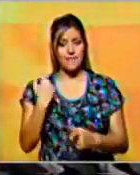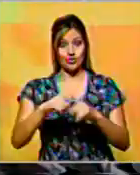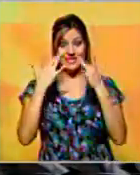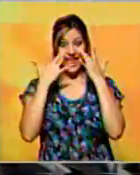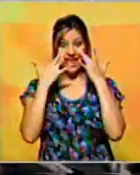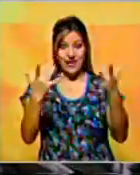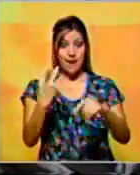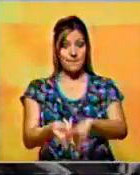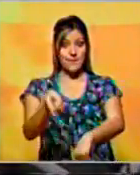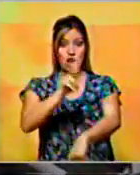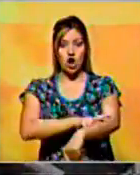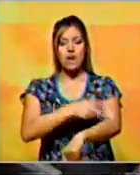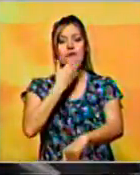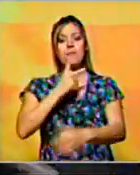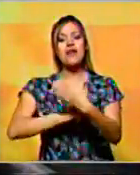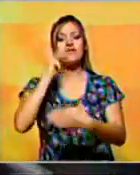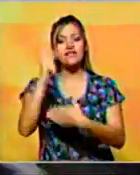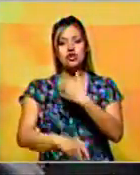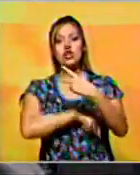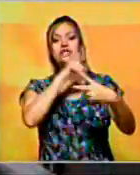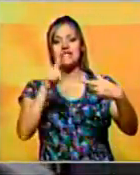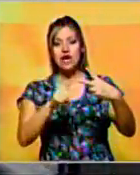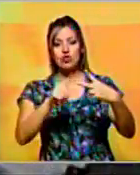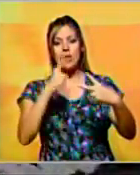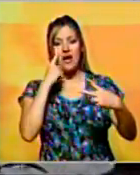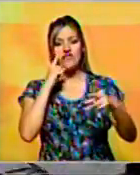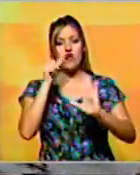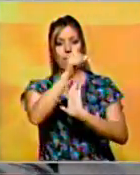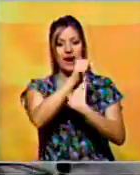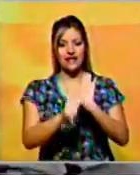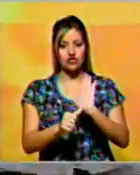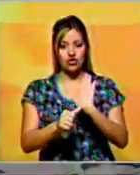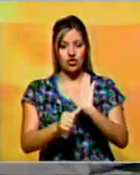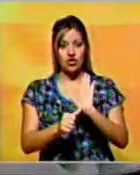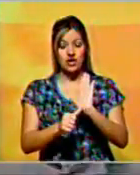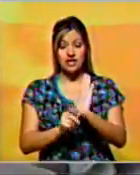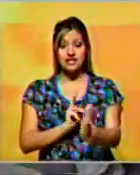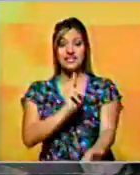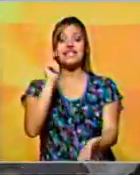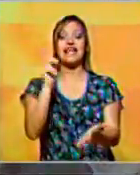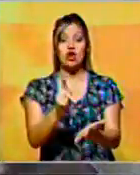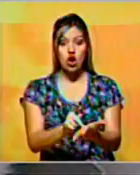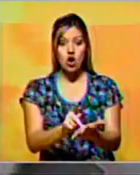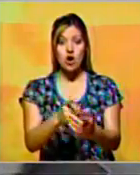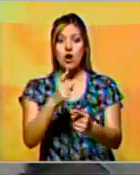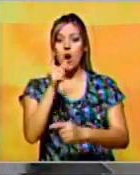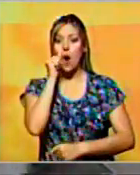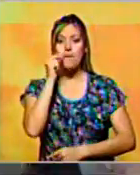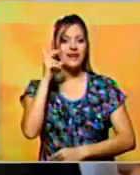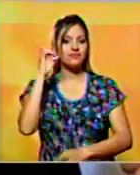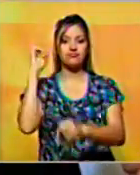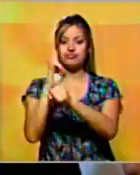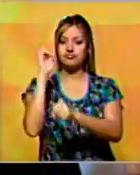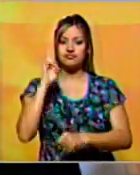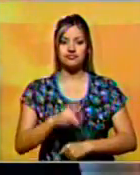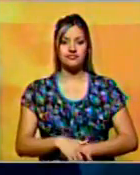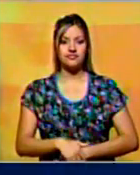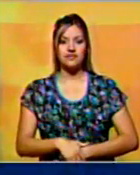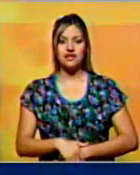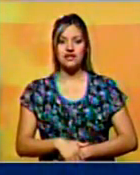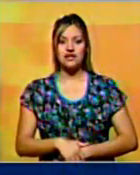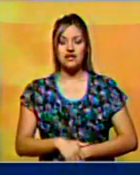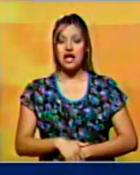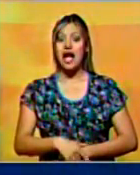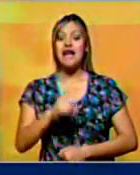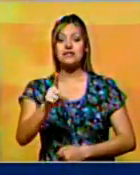que empeoraba, decidieron planificar una segunda visita a quirófano. Ella llegó, pero él no.